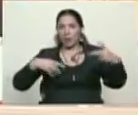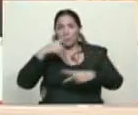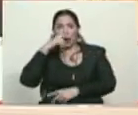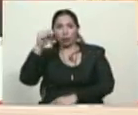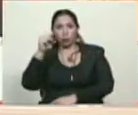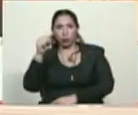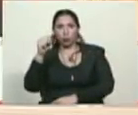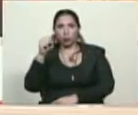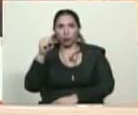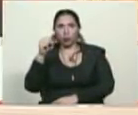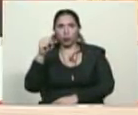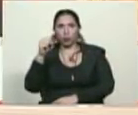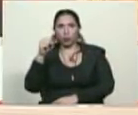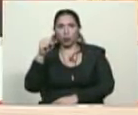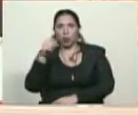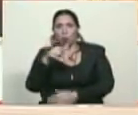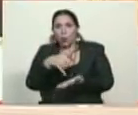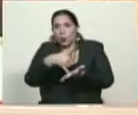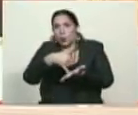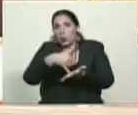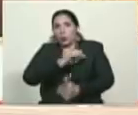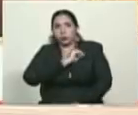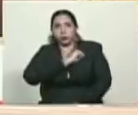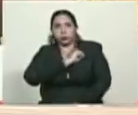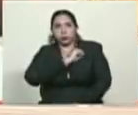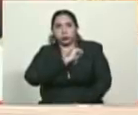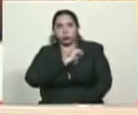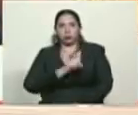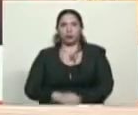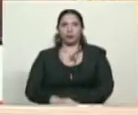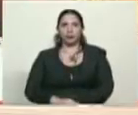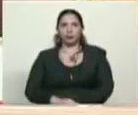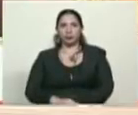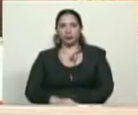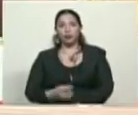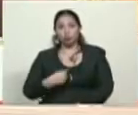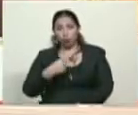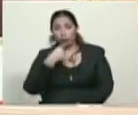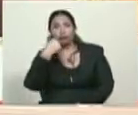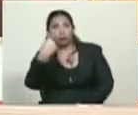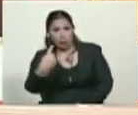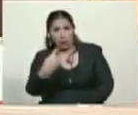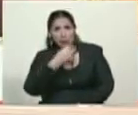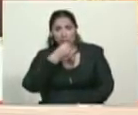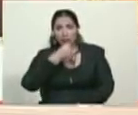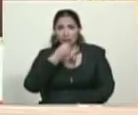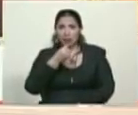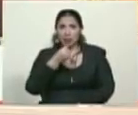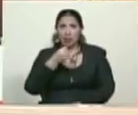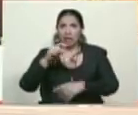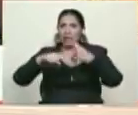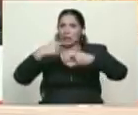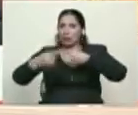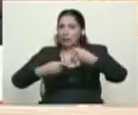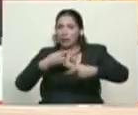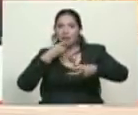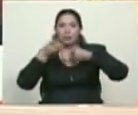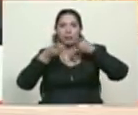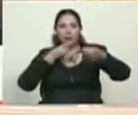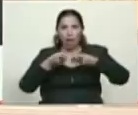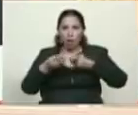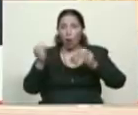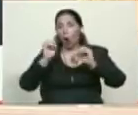acorralado, Maduro tembloroso. Yo se lo dije en la entrevista. Cada vez que hablo de diálogo, o con